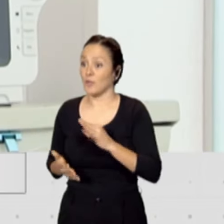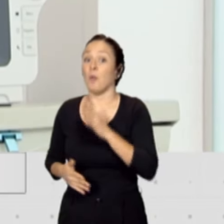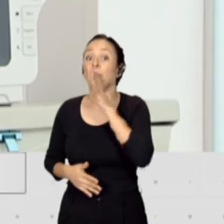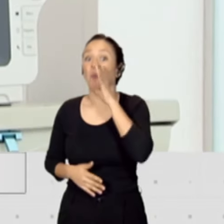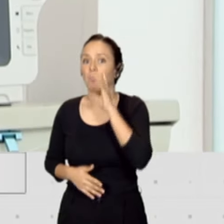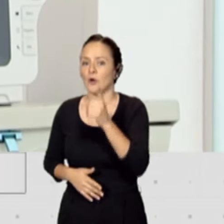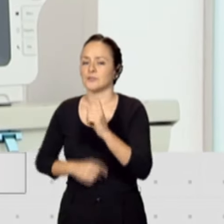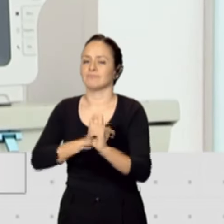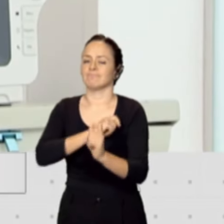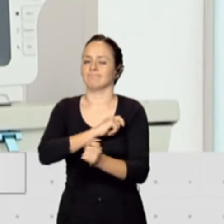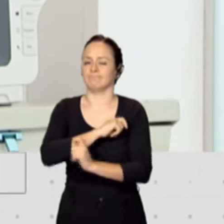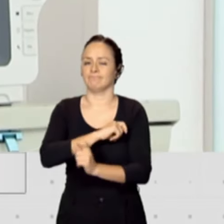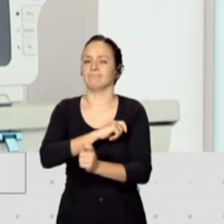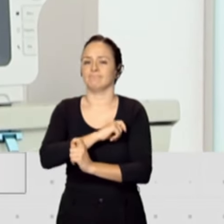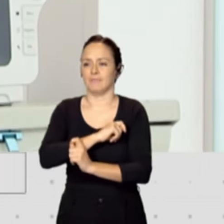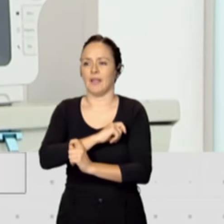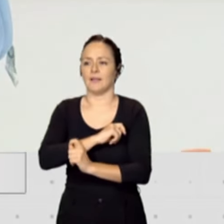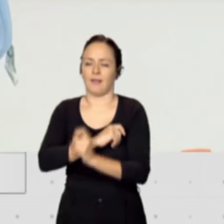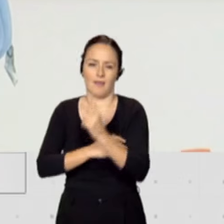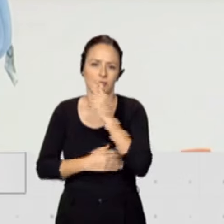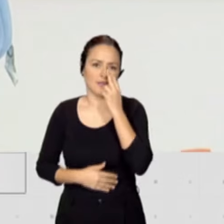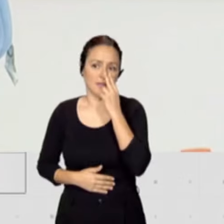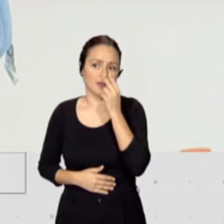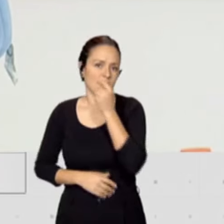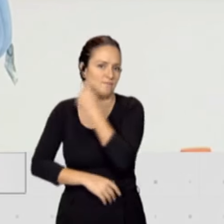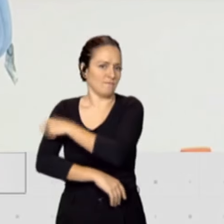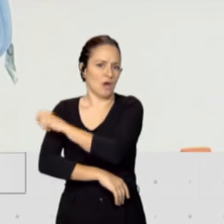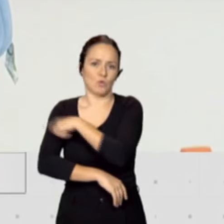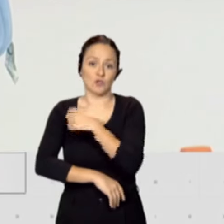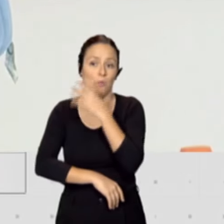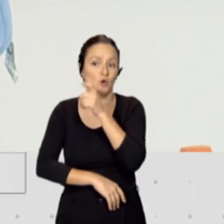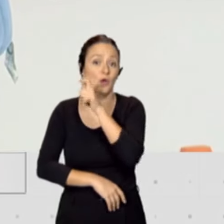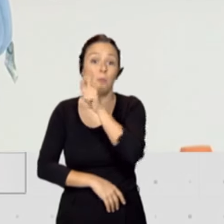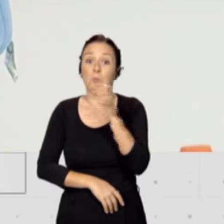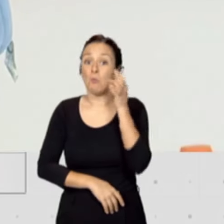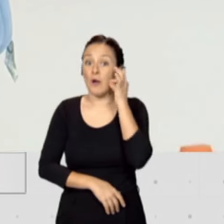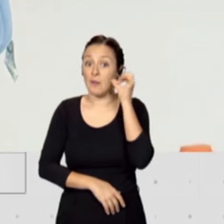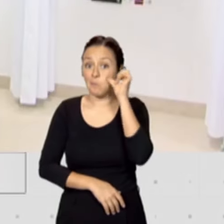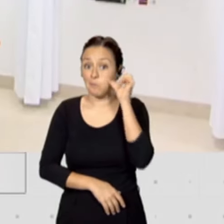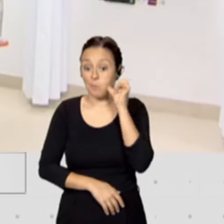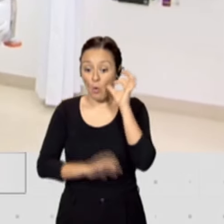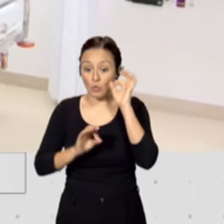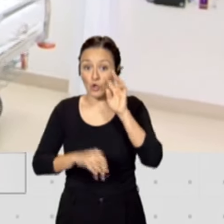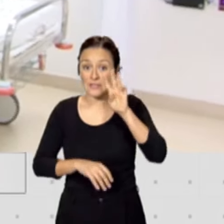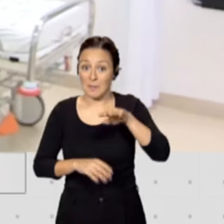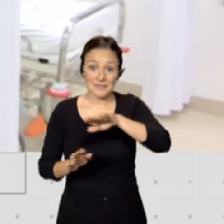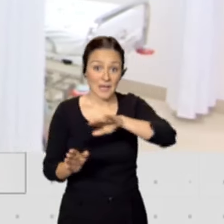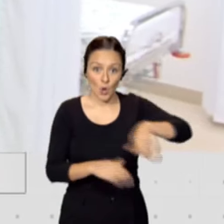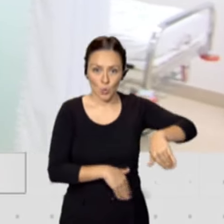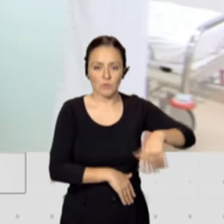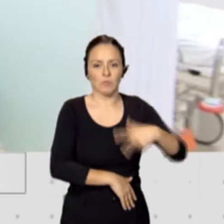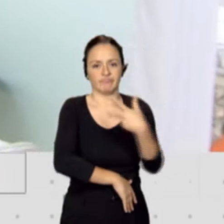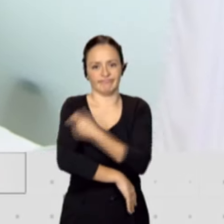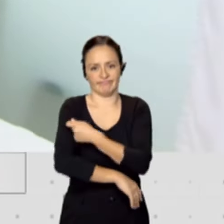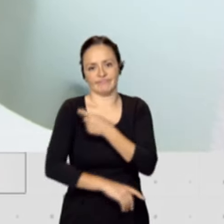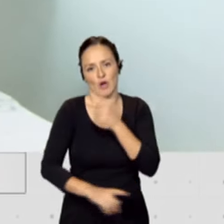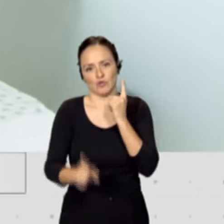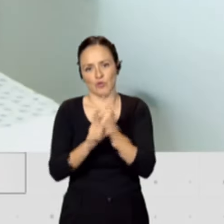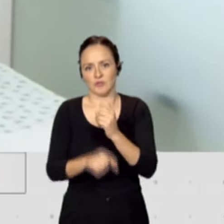una estrategia muy muy interesante de vacunación a las mujeres embarazadas en el último trimestre frente a la aterina